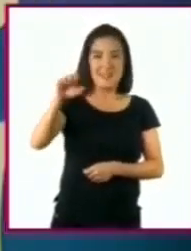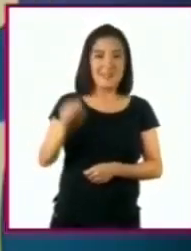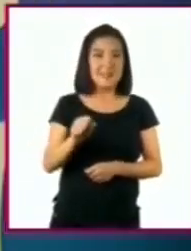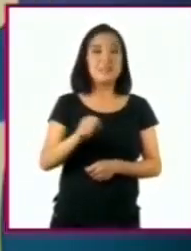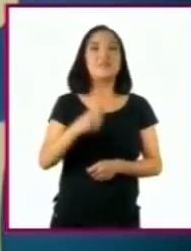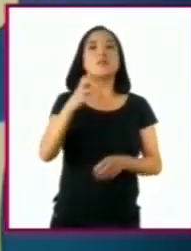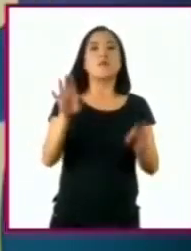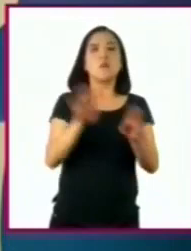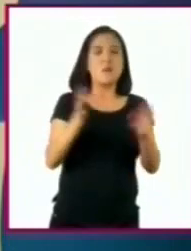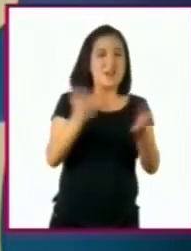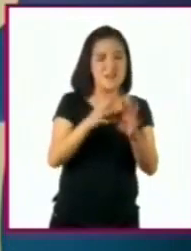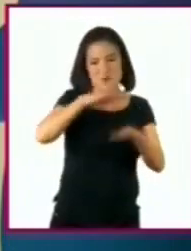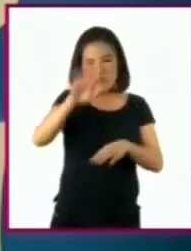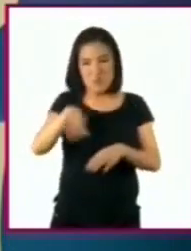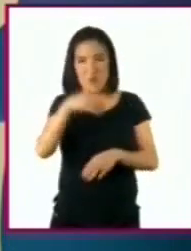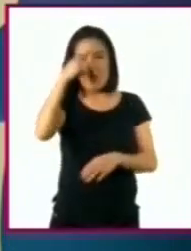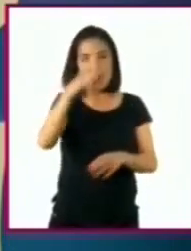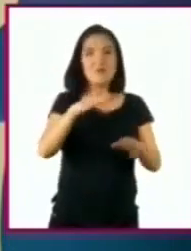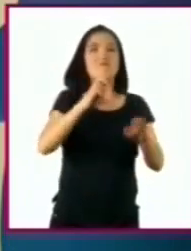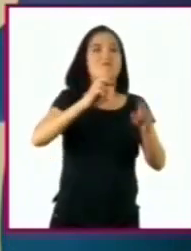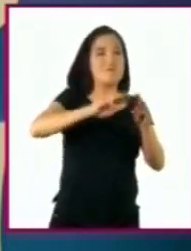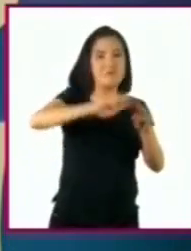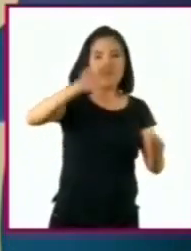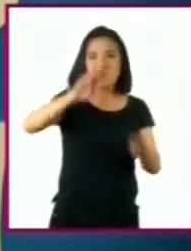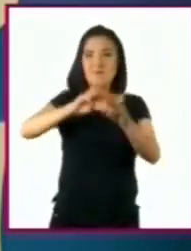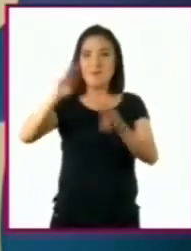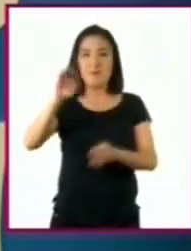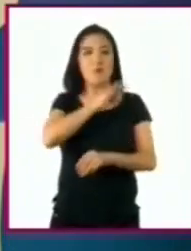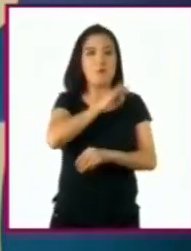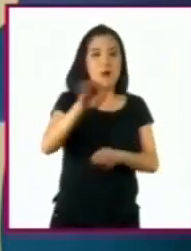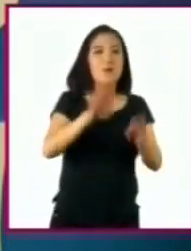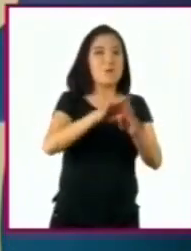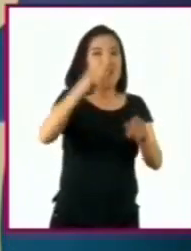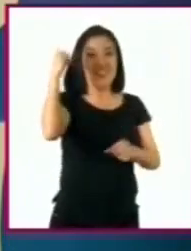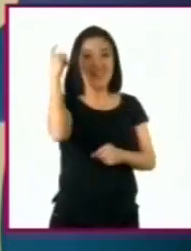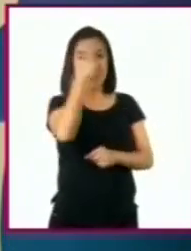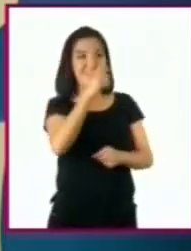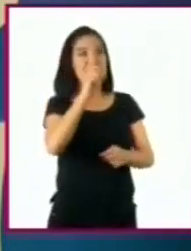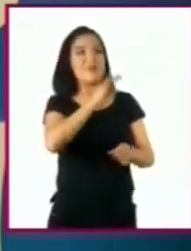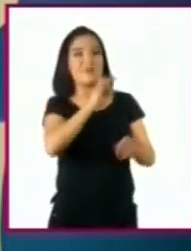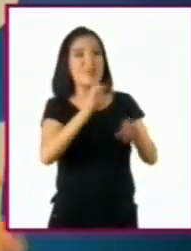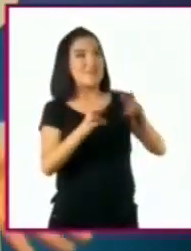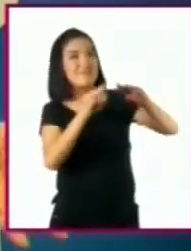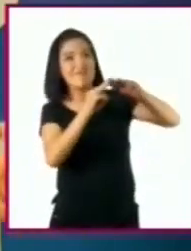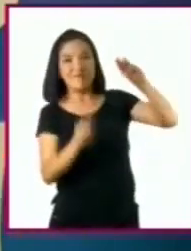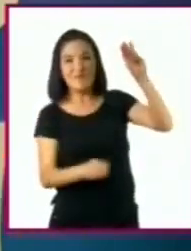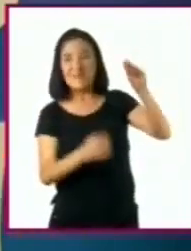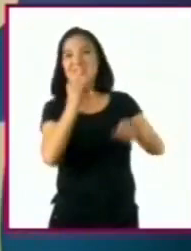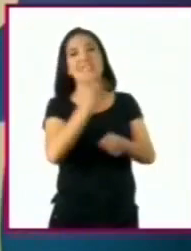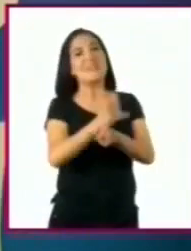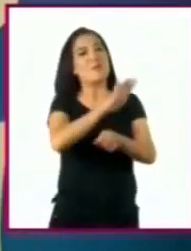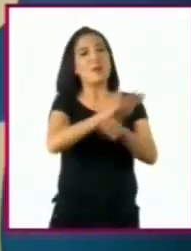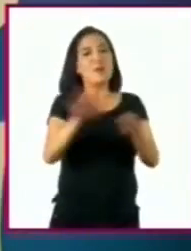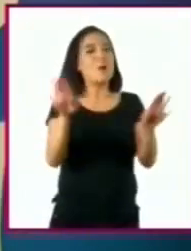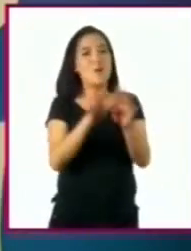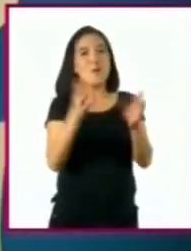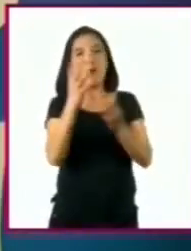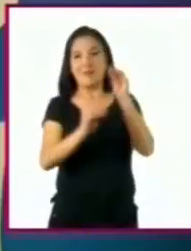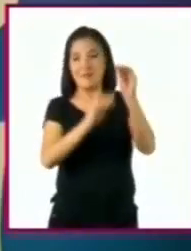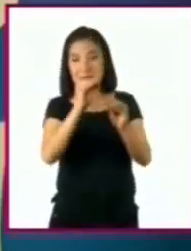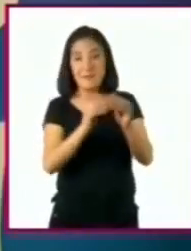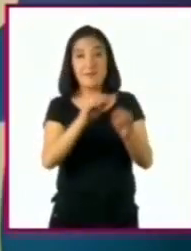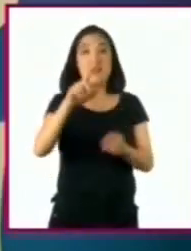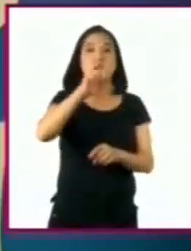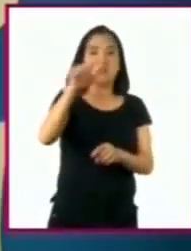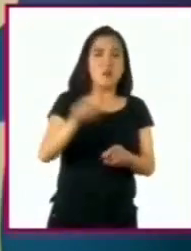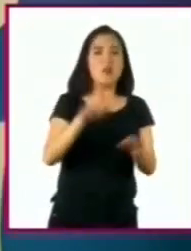método que permitiera medir la altura de objetos que, por tener difícil acceso, era imposible lograrlo. En su recorrido